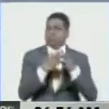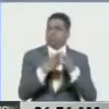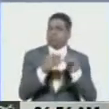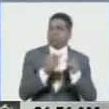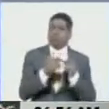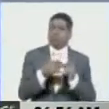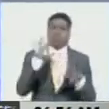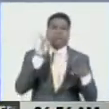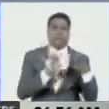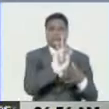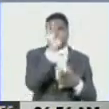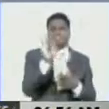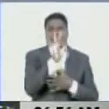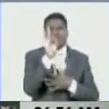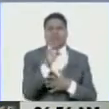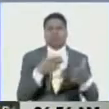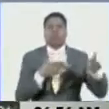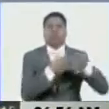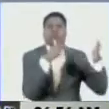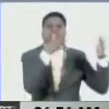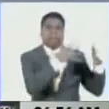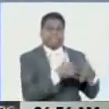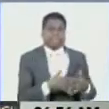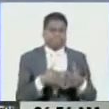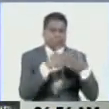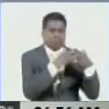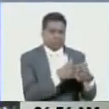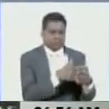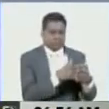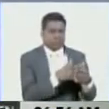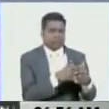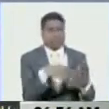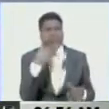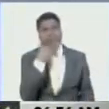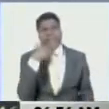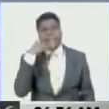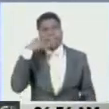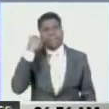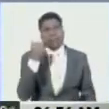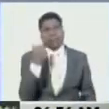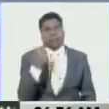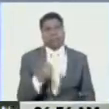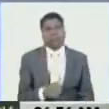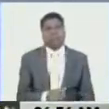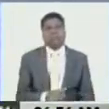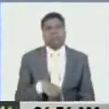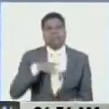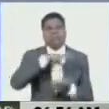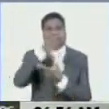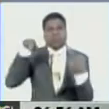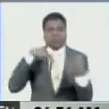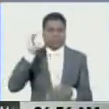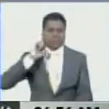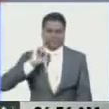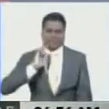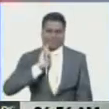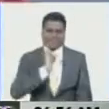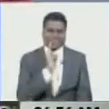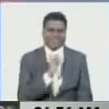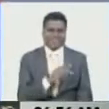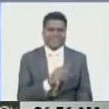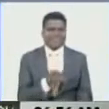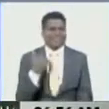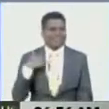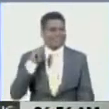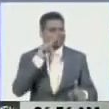su espíritu antiimperialista. Creo que fue donde mejor definió a la revolución bolivariana. Y tiene que ver con